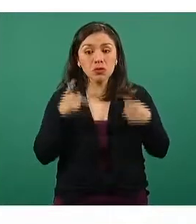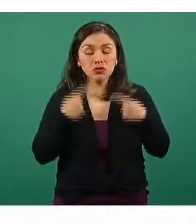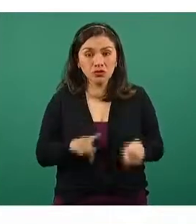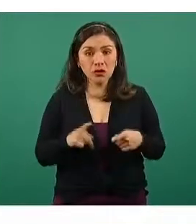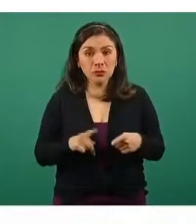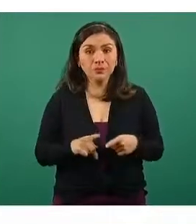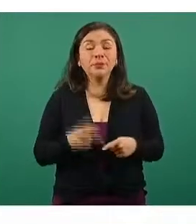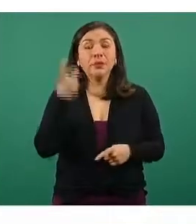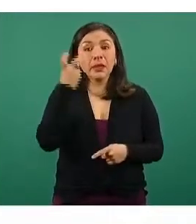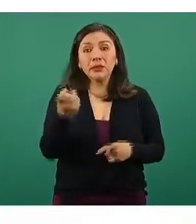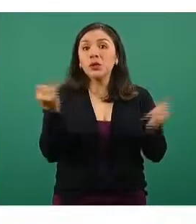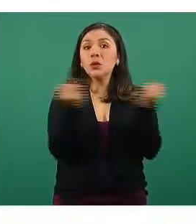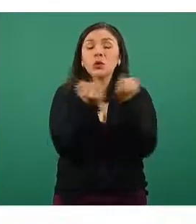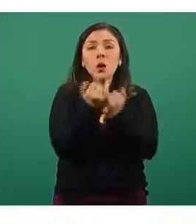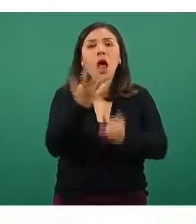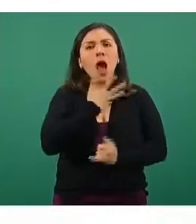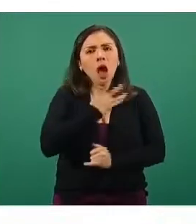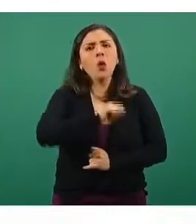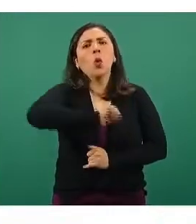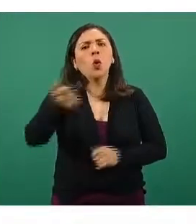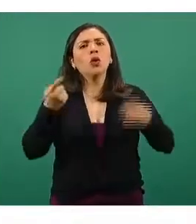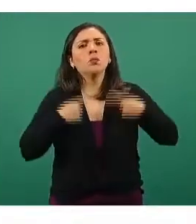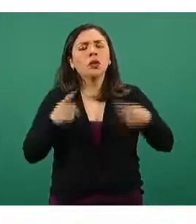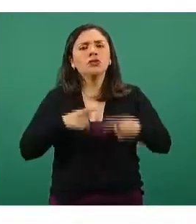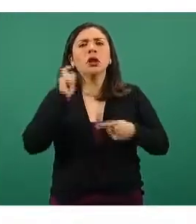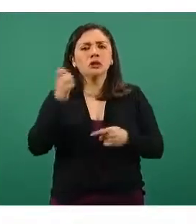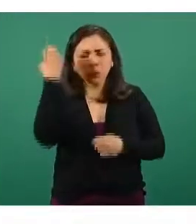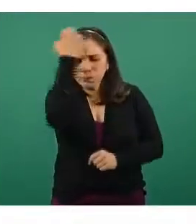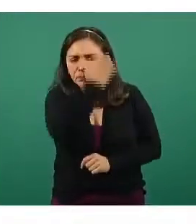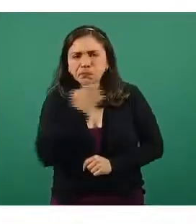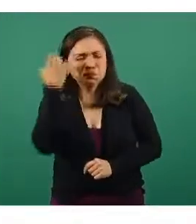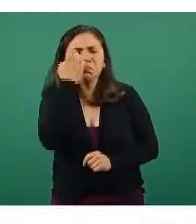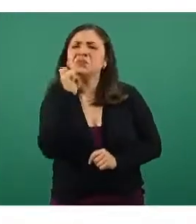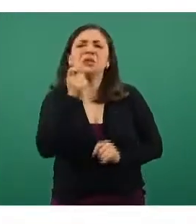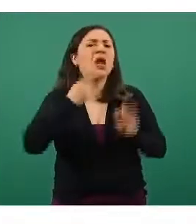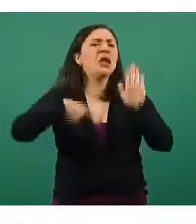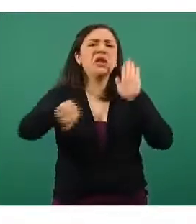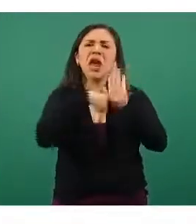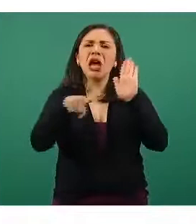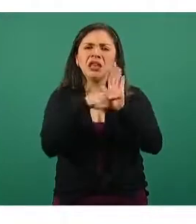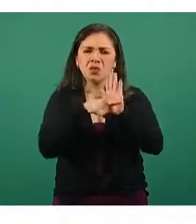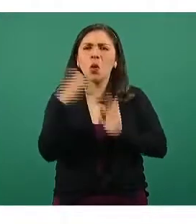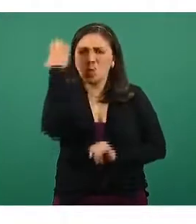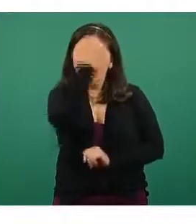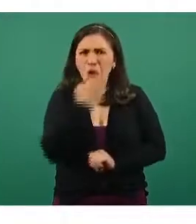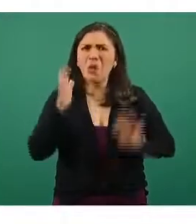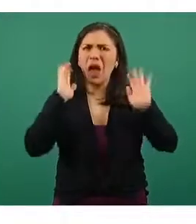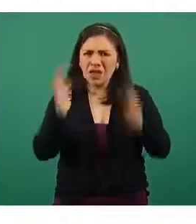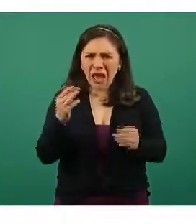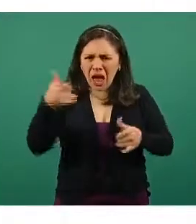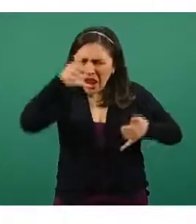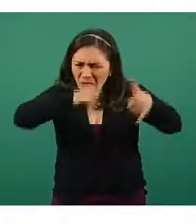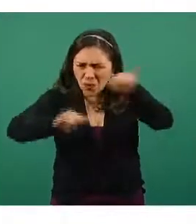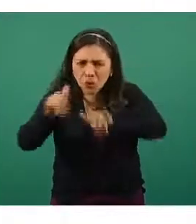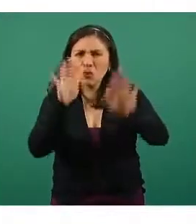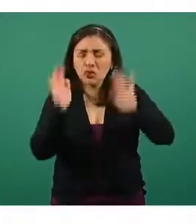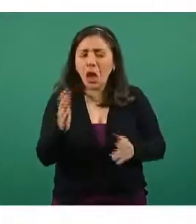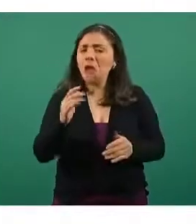1.763.219. Y así también tenemos las personas que han salido negativos a la prueba de virus